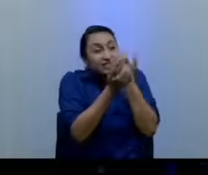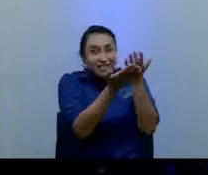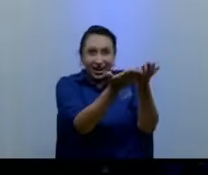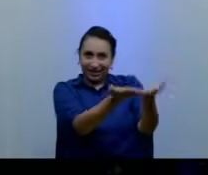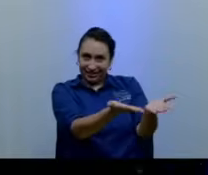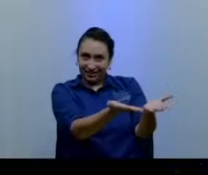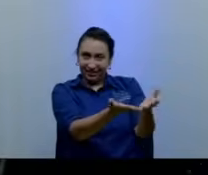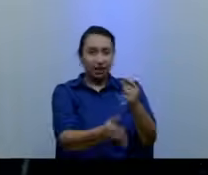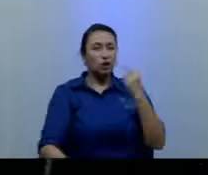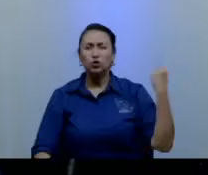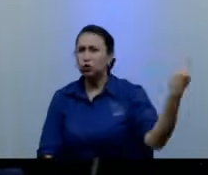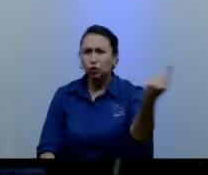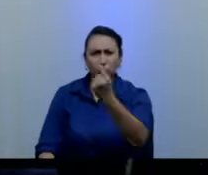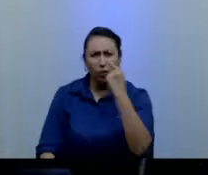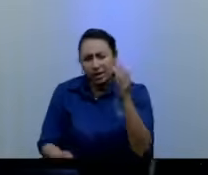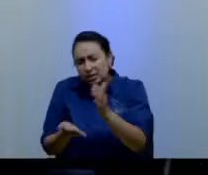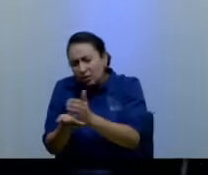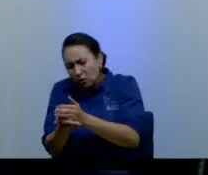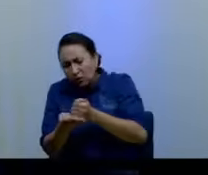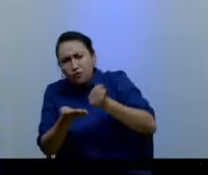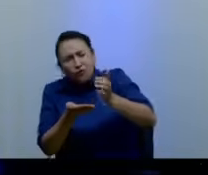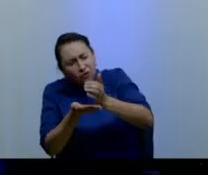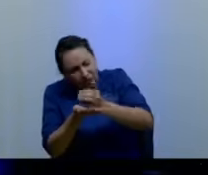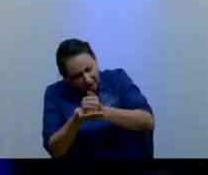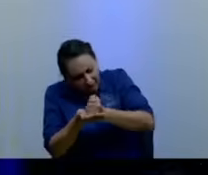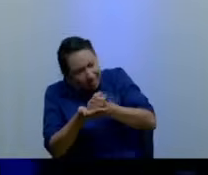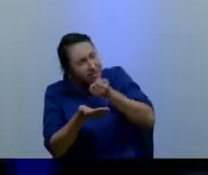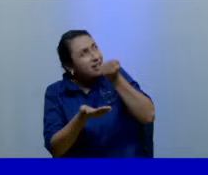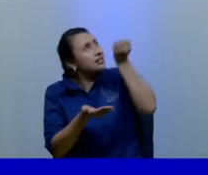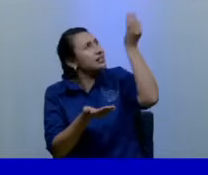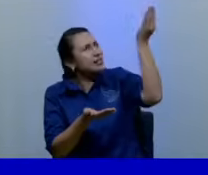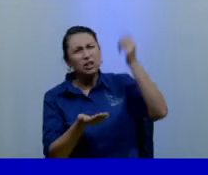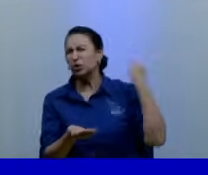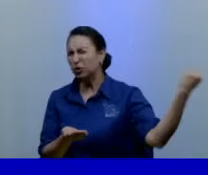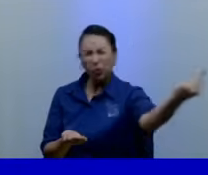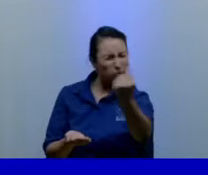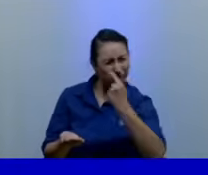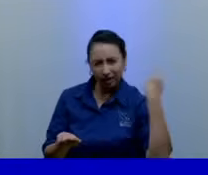tus ofrendas, dice acá, todas tus ofrendas